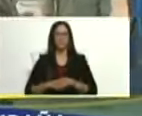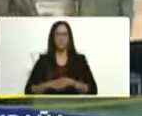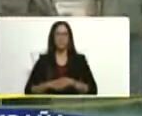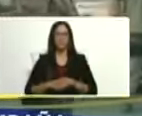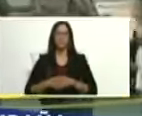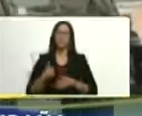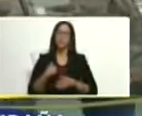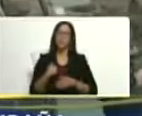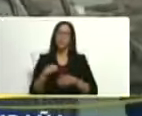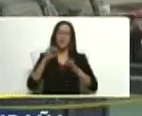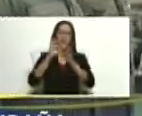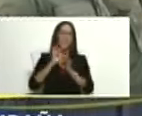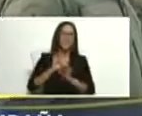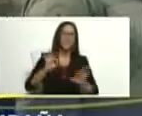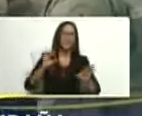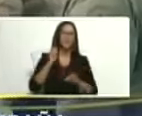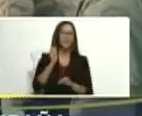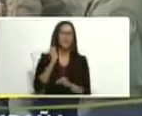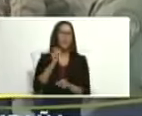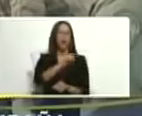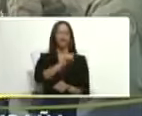Yo les dejo esa tarea a ustedes, muchachos.